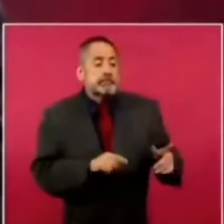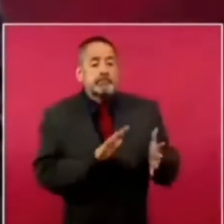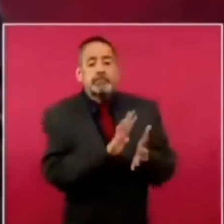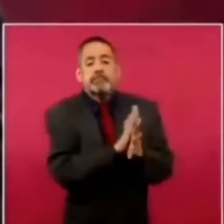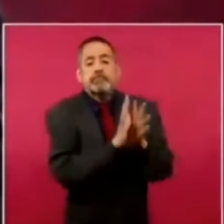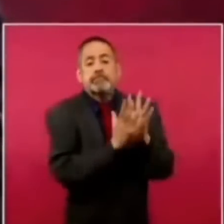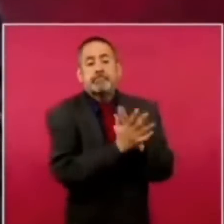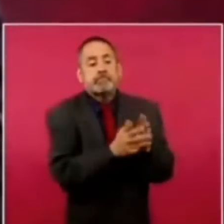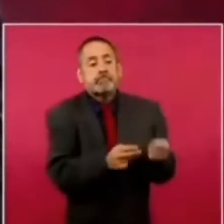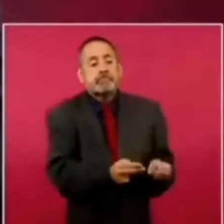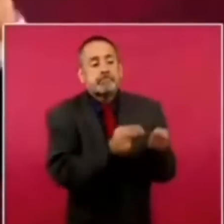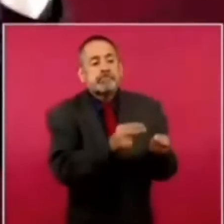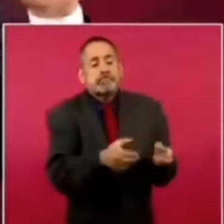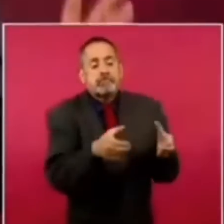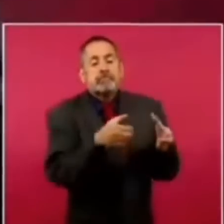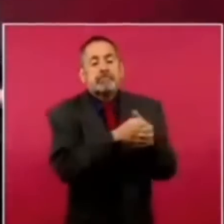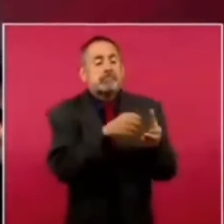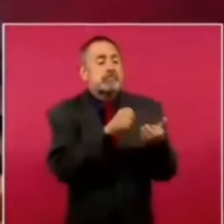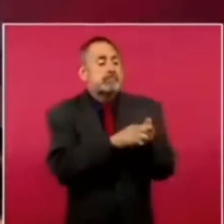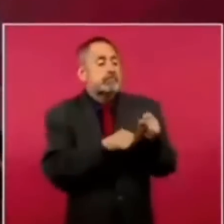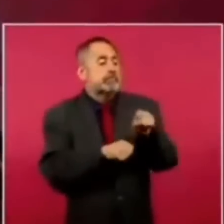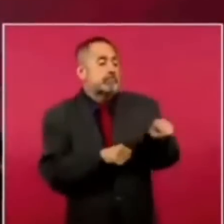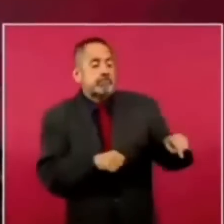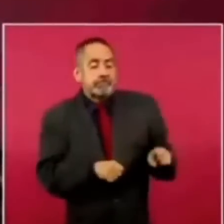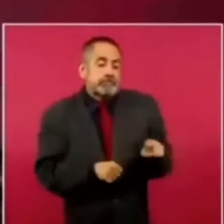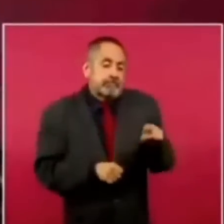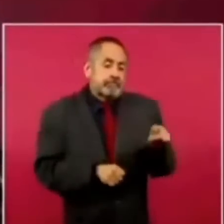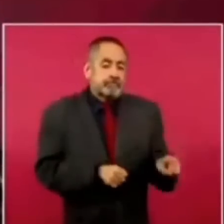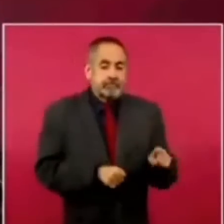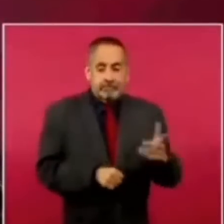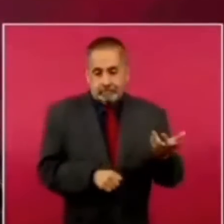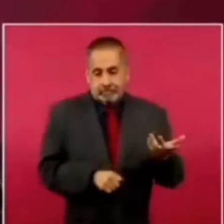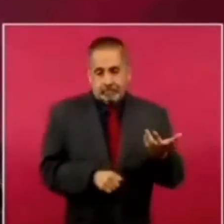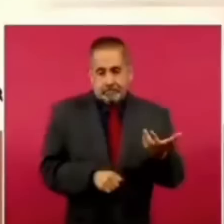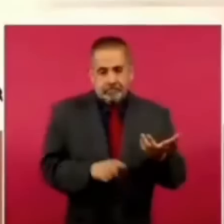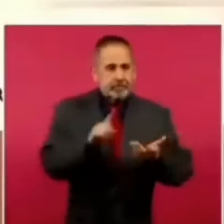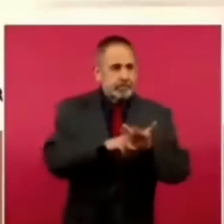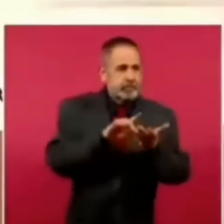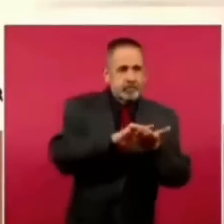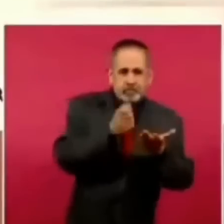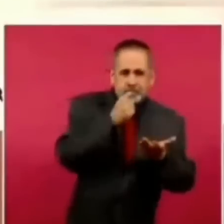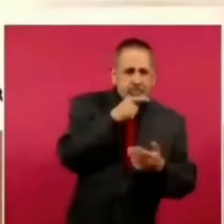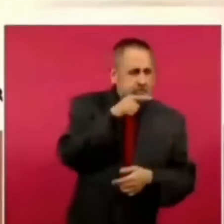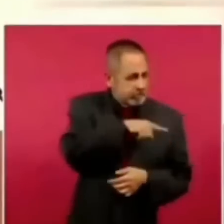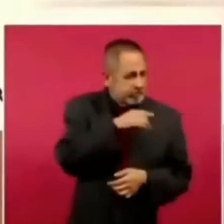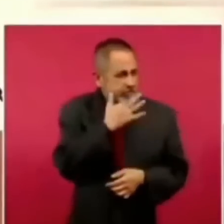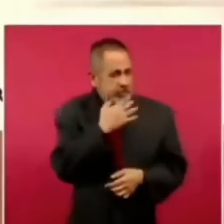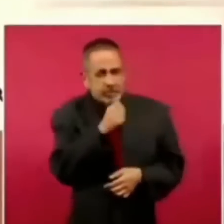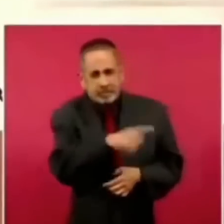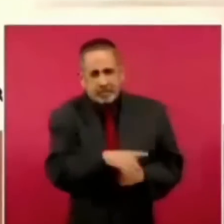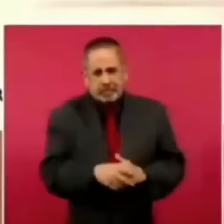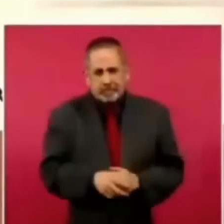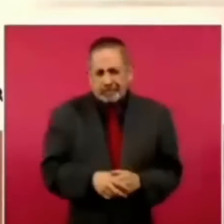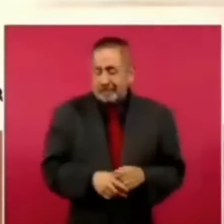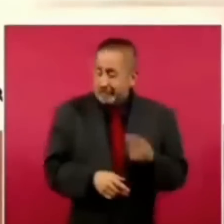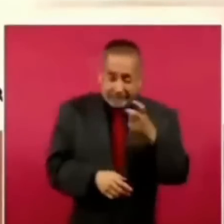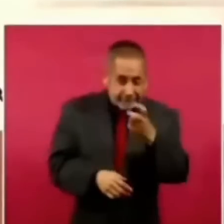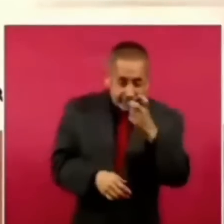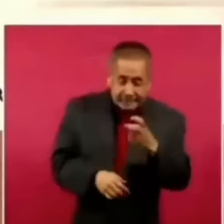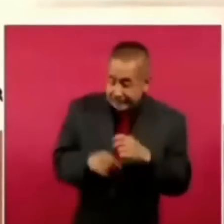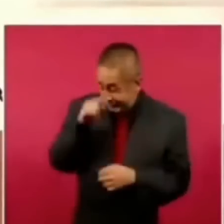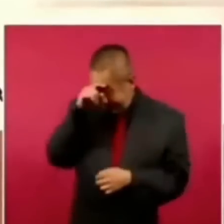¿no? De la mafia que manejaba lo de los medicamentos. Eso nos costó